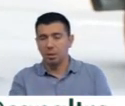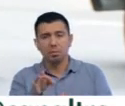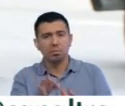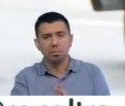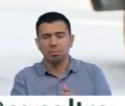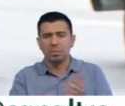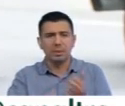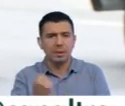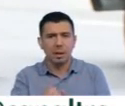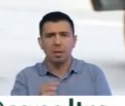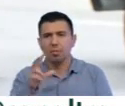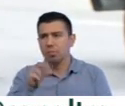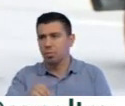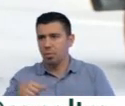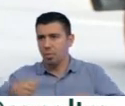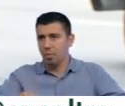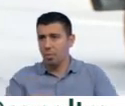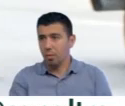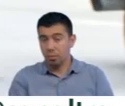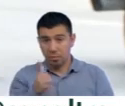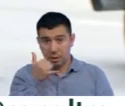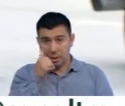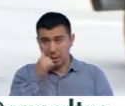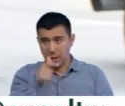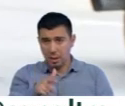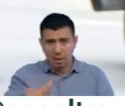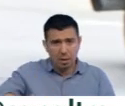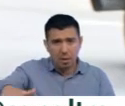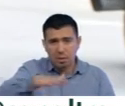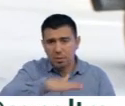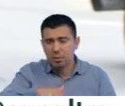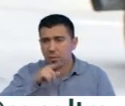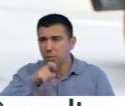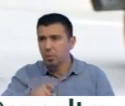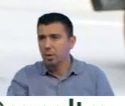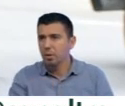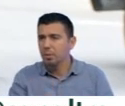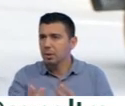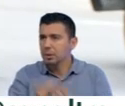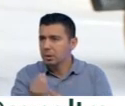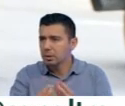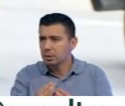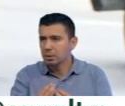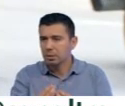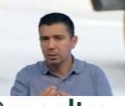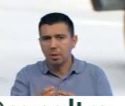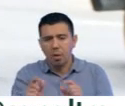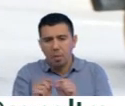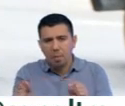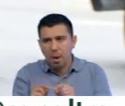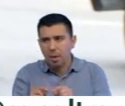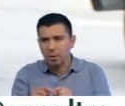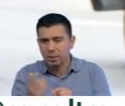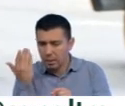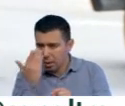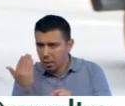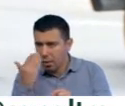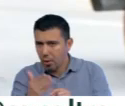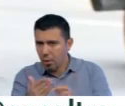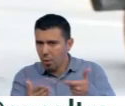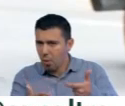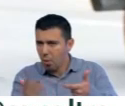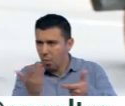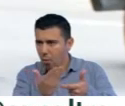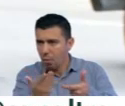en el municipio de Piedecuesta. Ingenieros del área metropolitana de Bucaramanga han realizado varias mediciones en los niveles de ruido